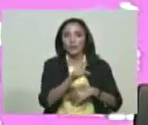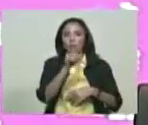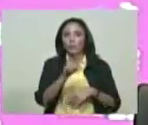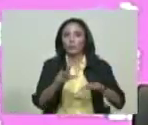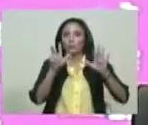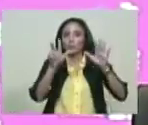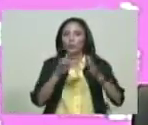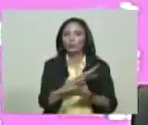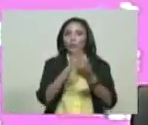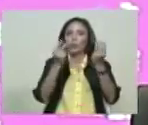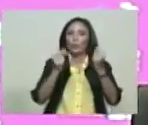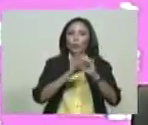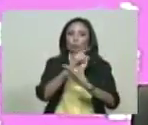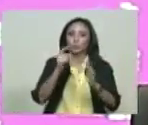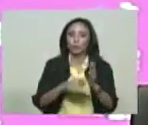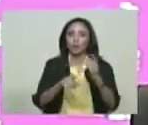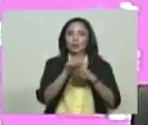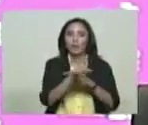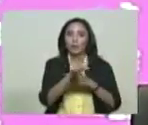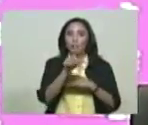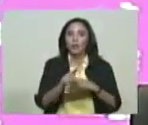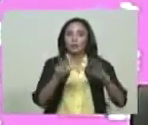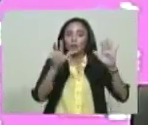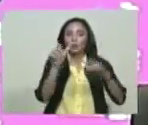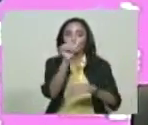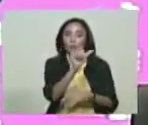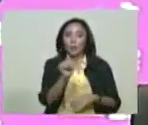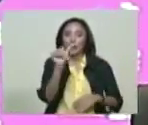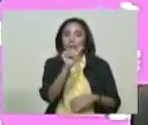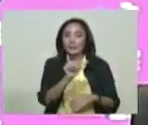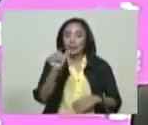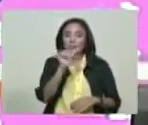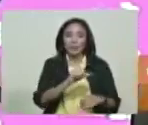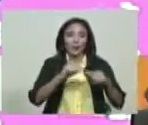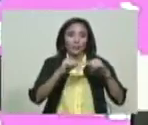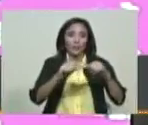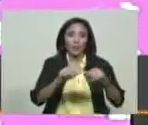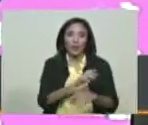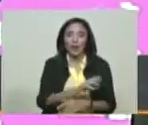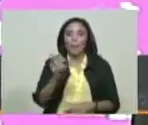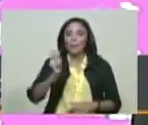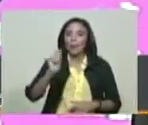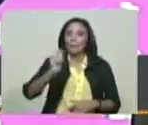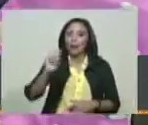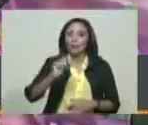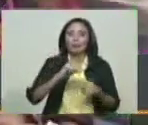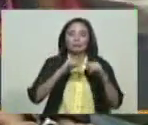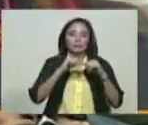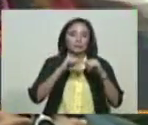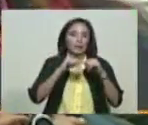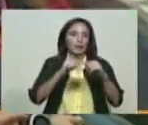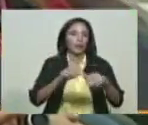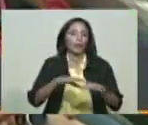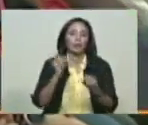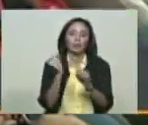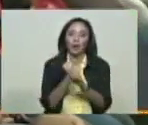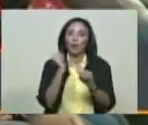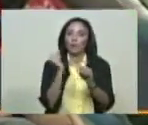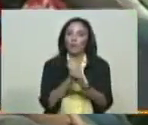me quedé 118 semanas continua con calidad